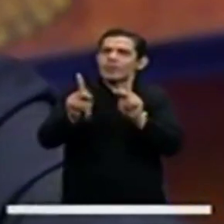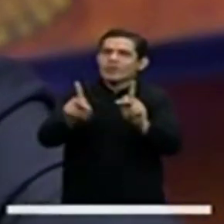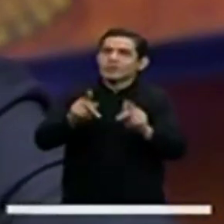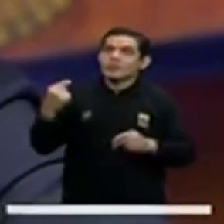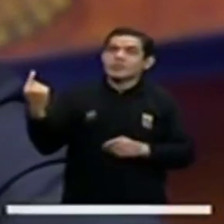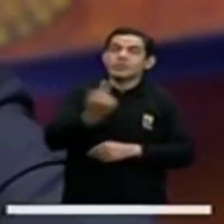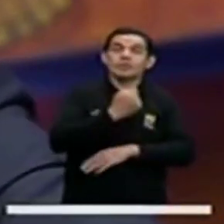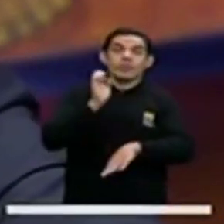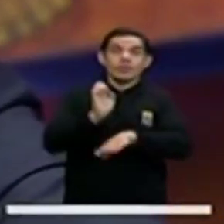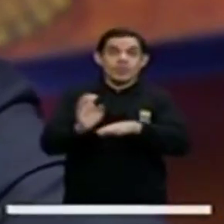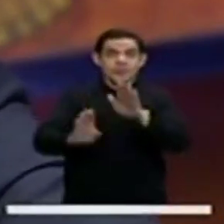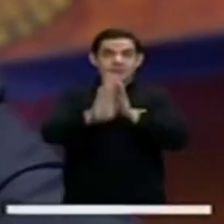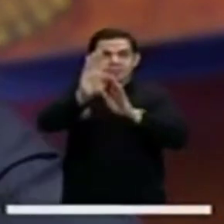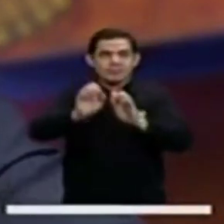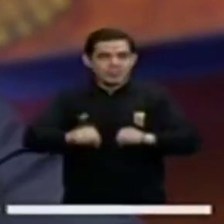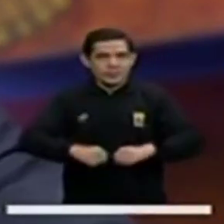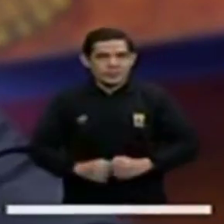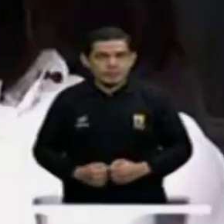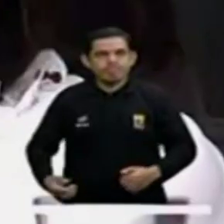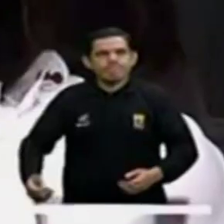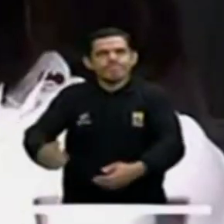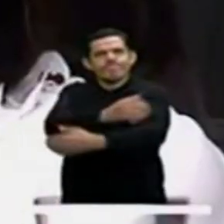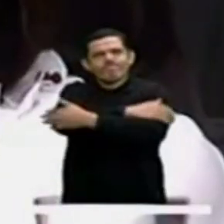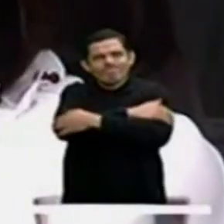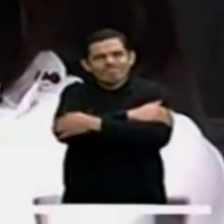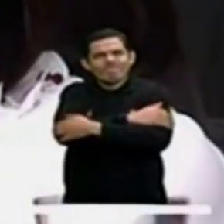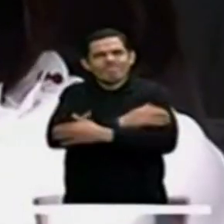pueblo. Abracémosla,